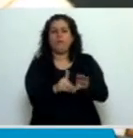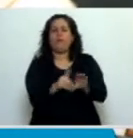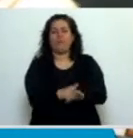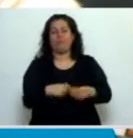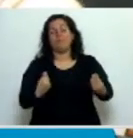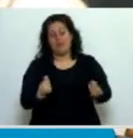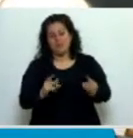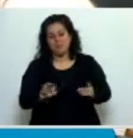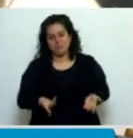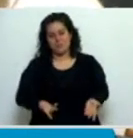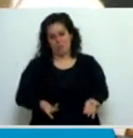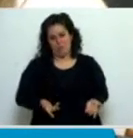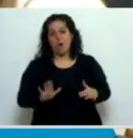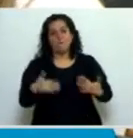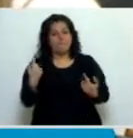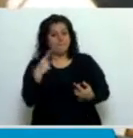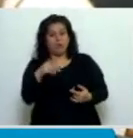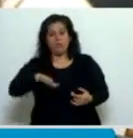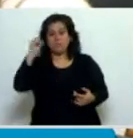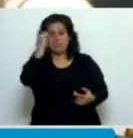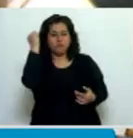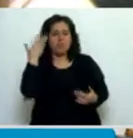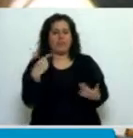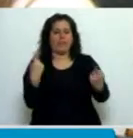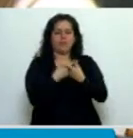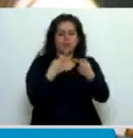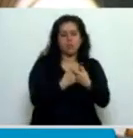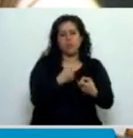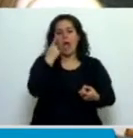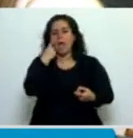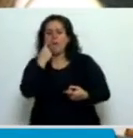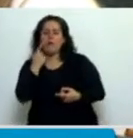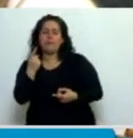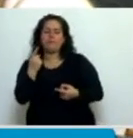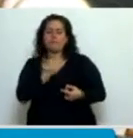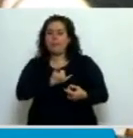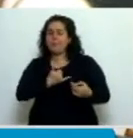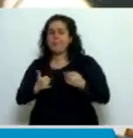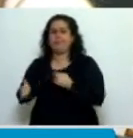todo este tiempo. Lo importante sería poder discutir y encontrar ámbitos donde lograr